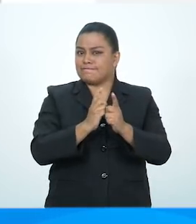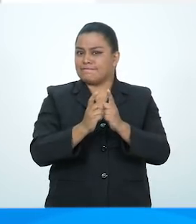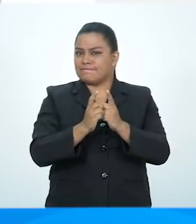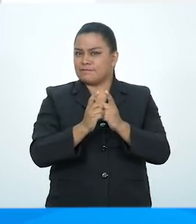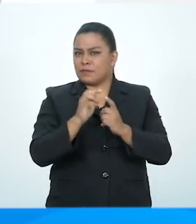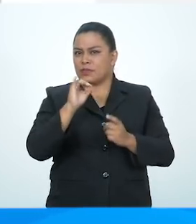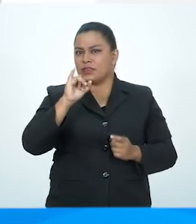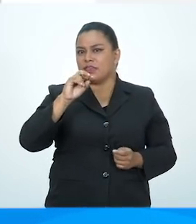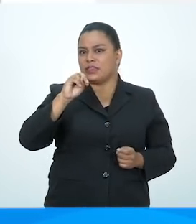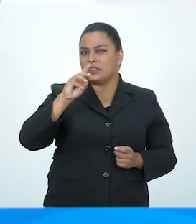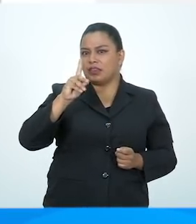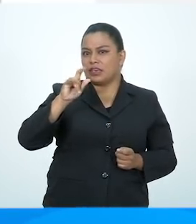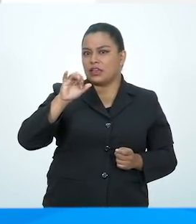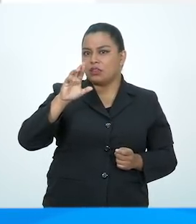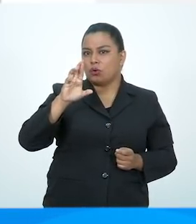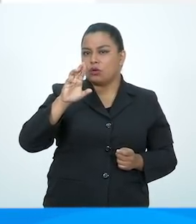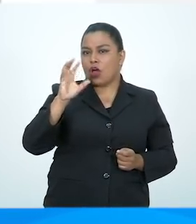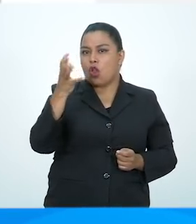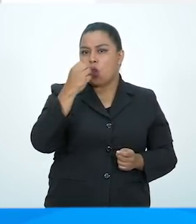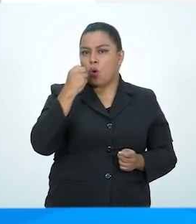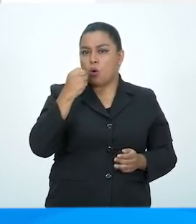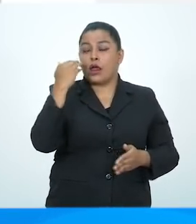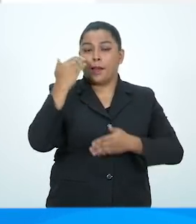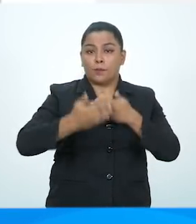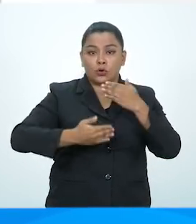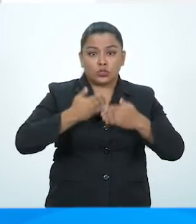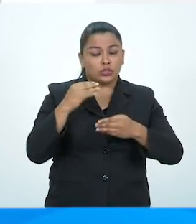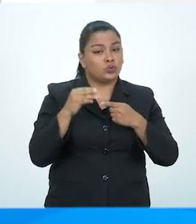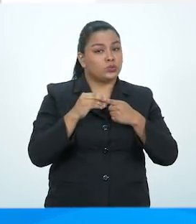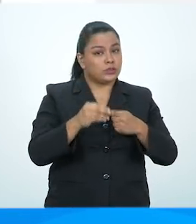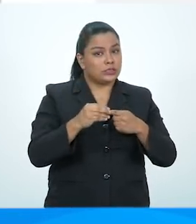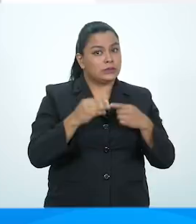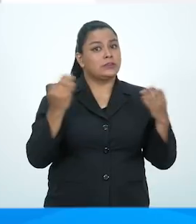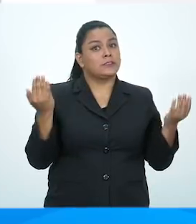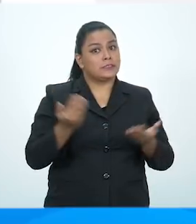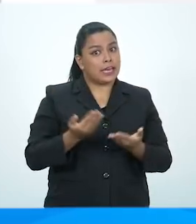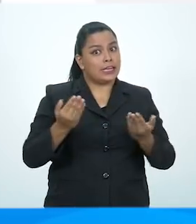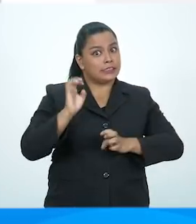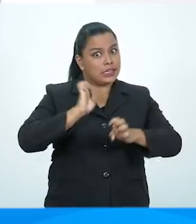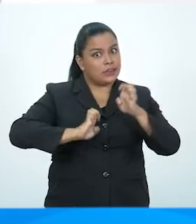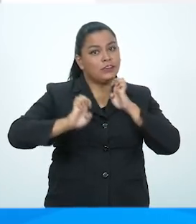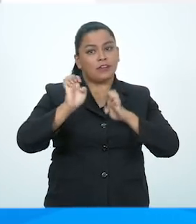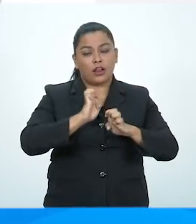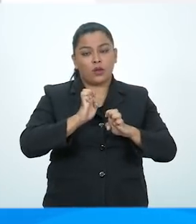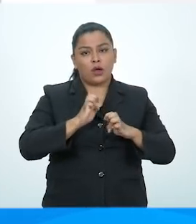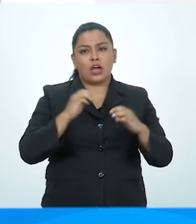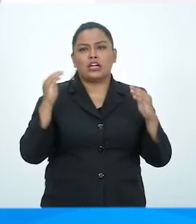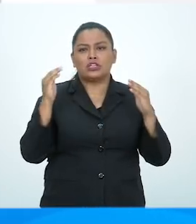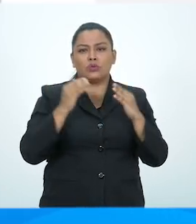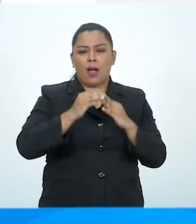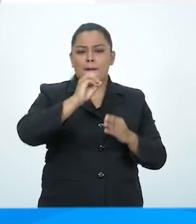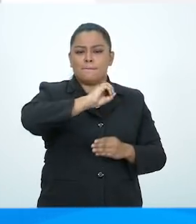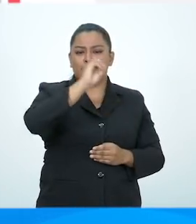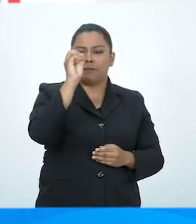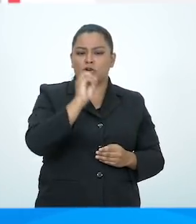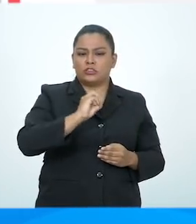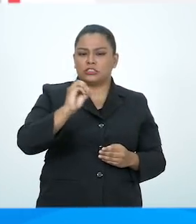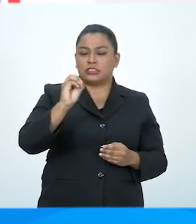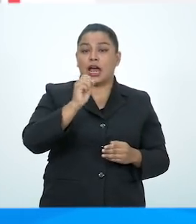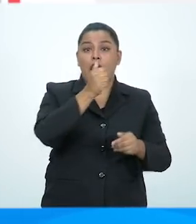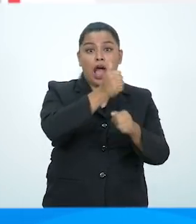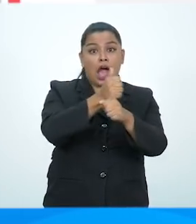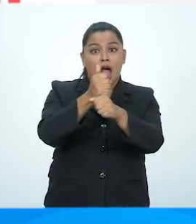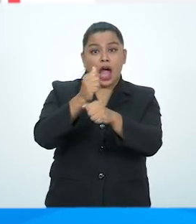relación con el indicador de logro, el proceso específico que se está evaluando y el porcentaje